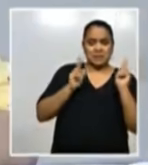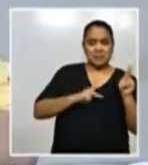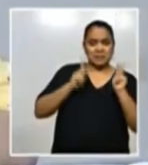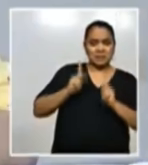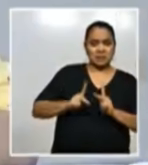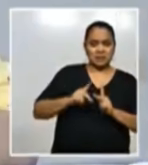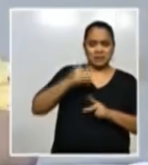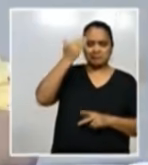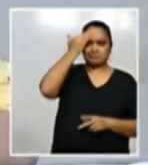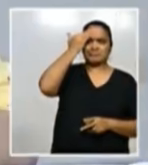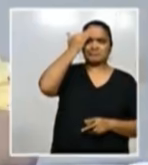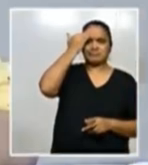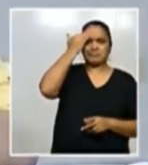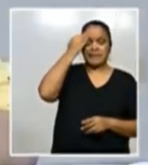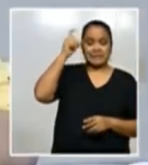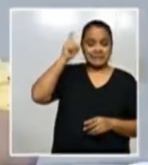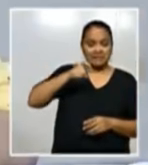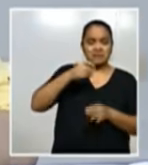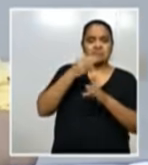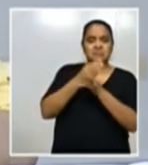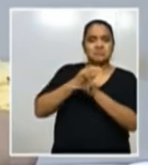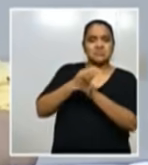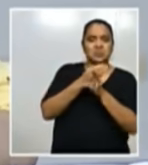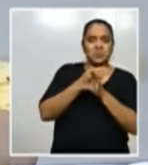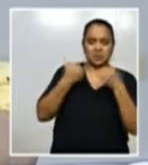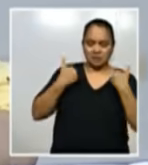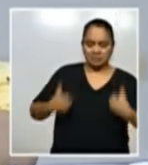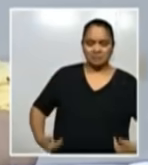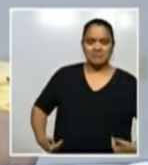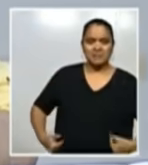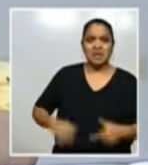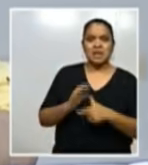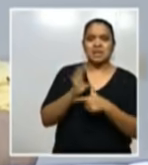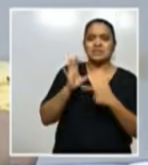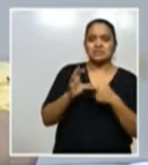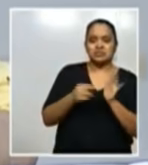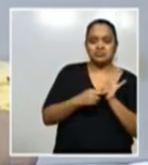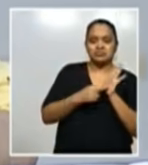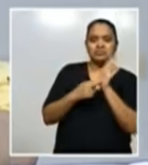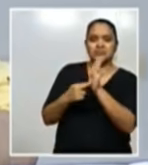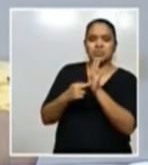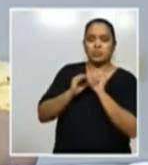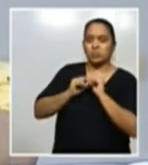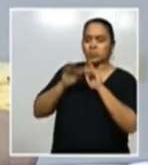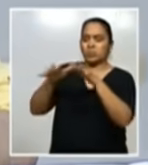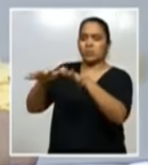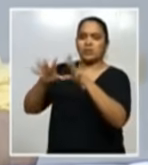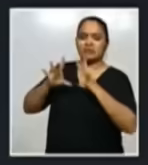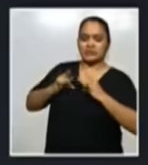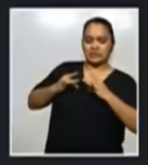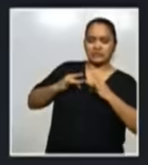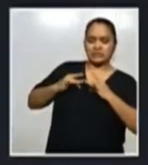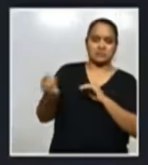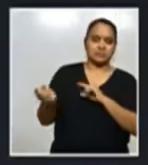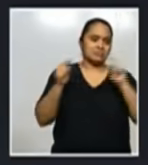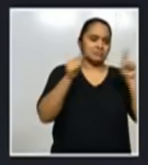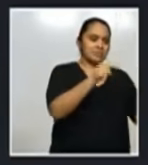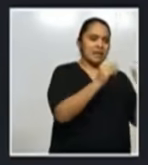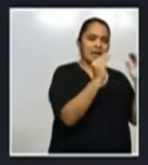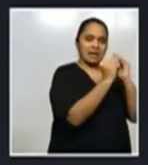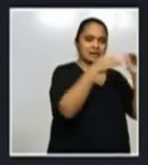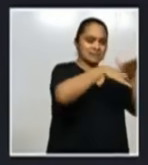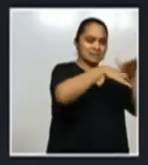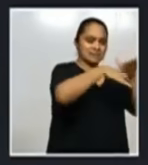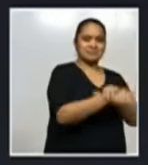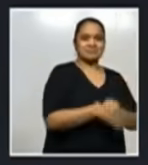está consciente que tiene que tener eso, él es el responsable de llevar ese virus a su casa, el primer responsable de eso. Saludamos